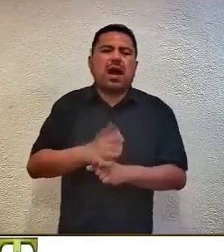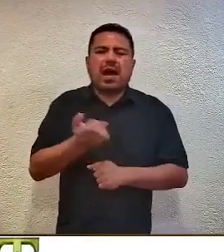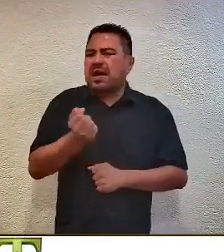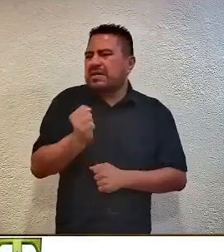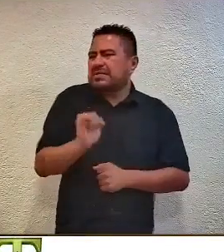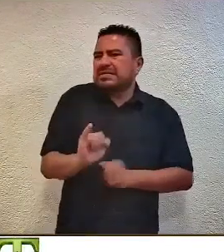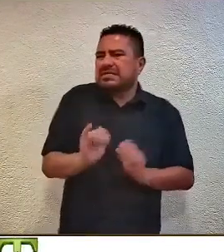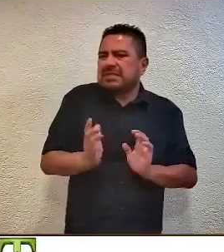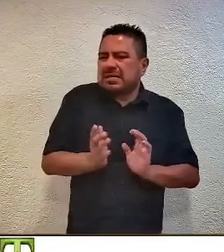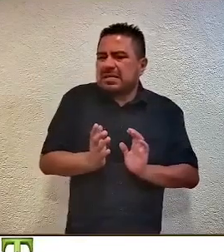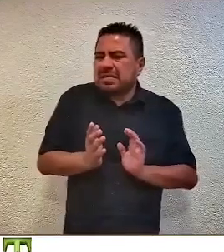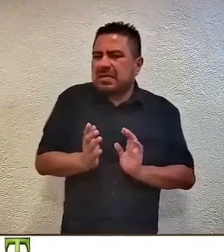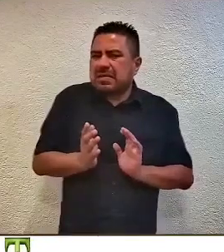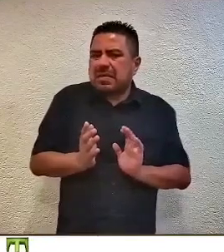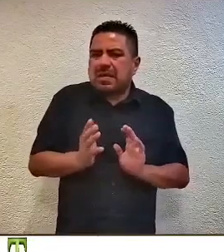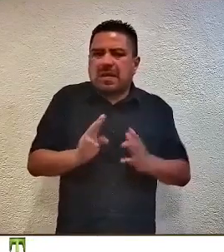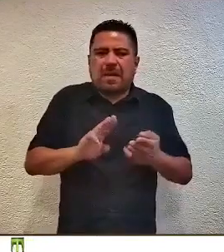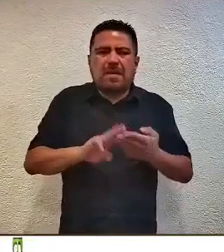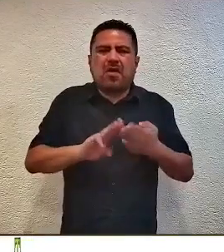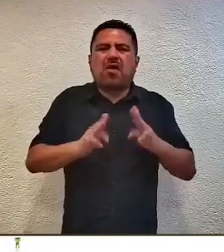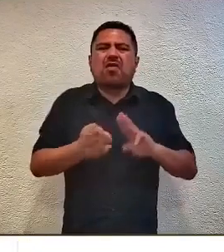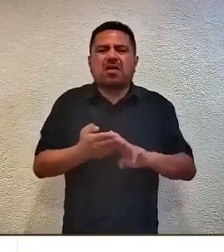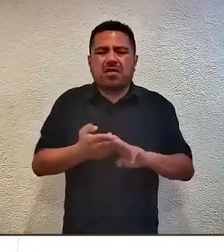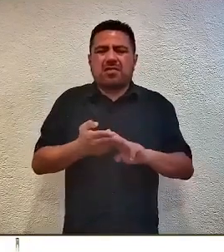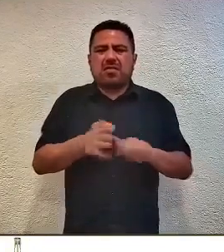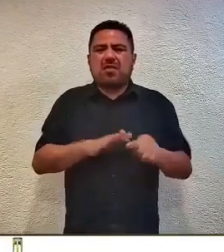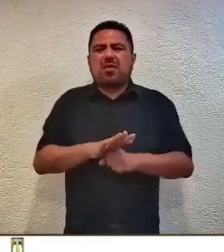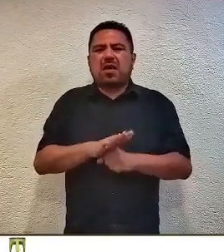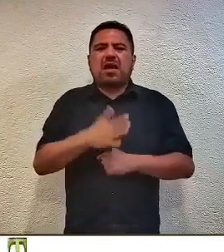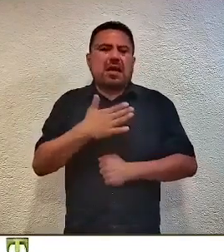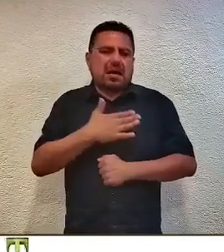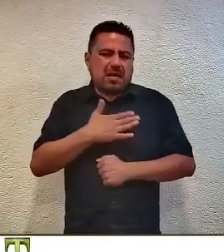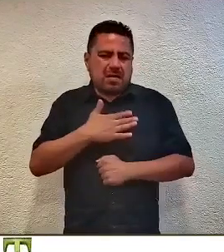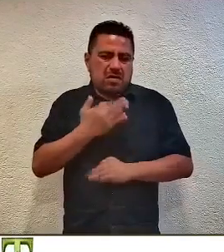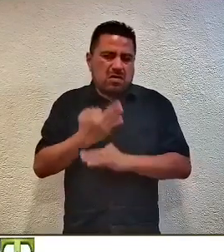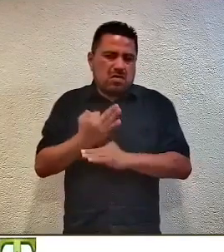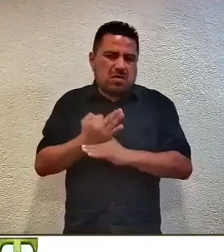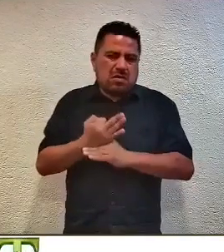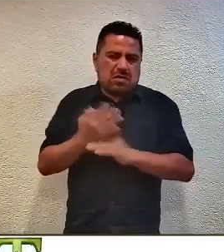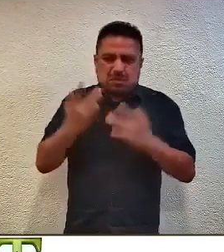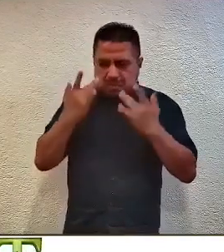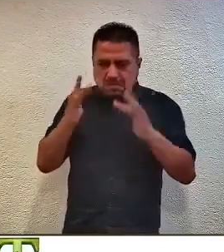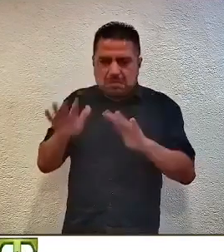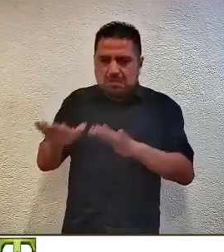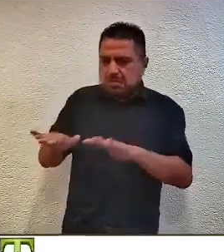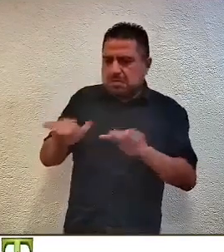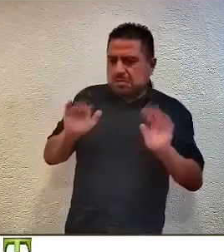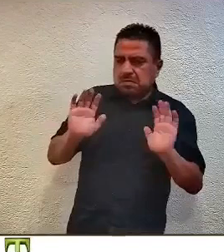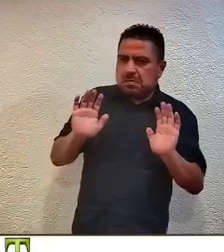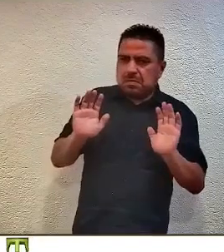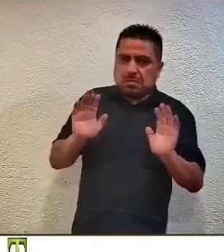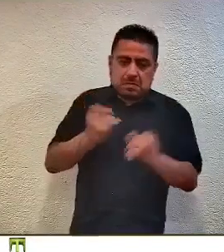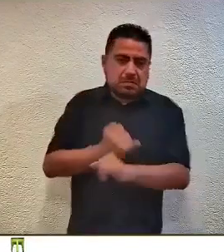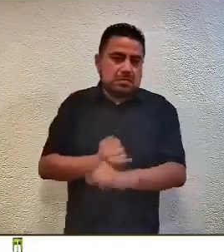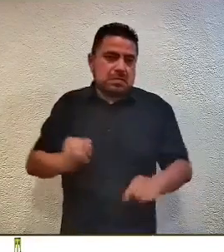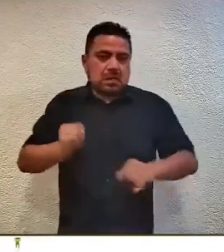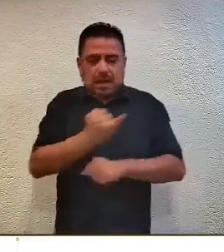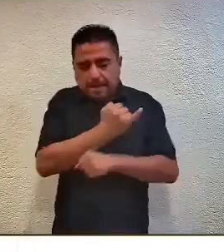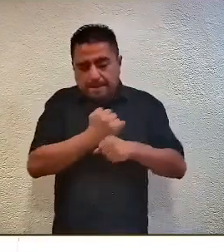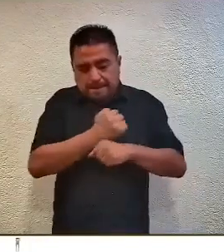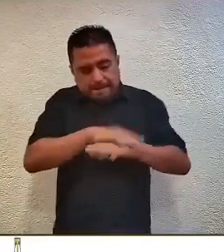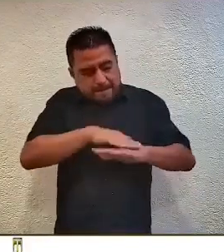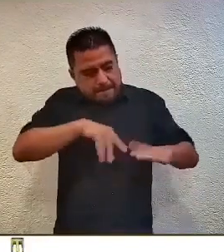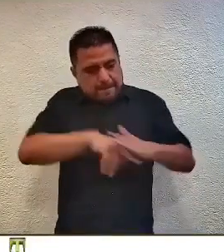el motivo de mi disenso? Con independencia que, analizando el